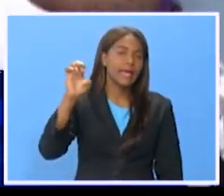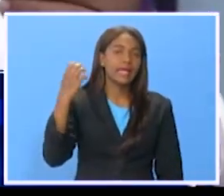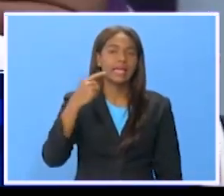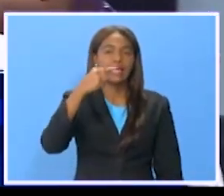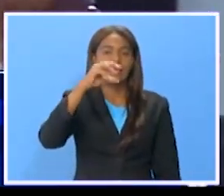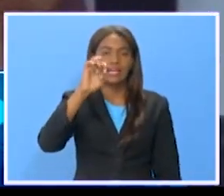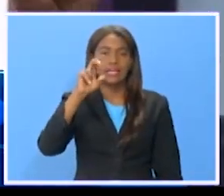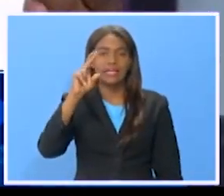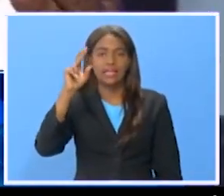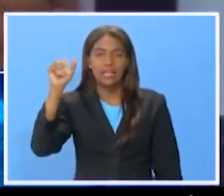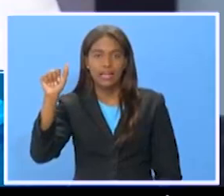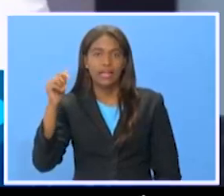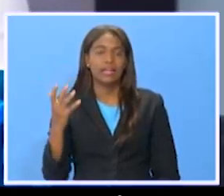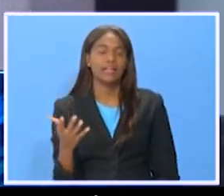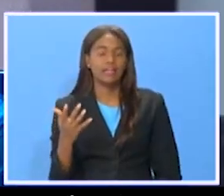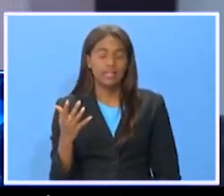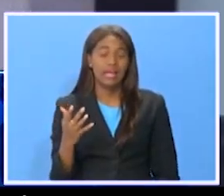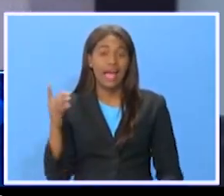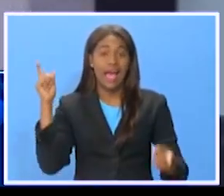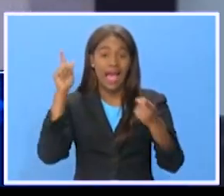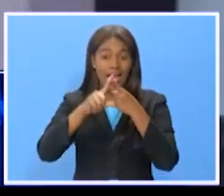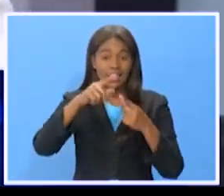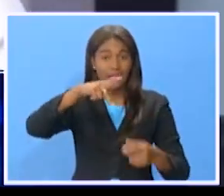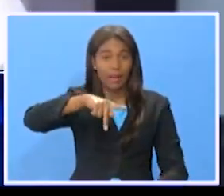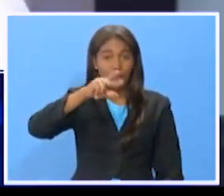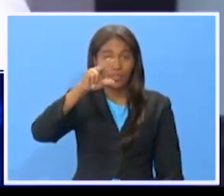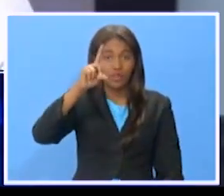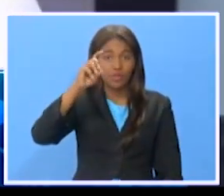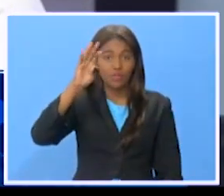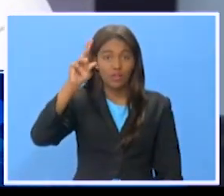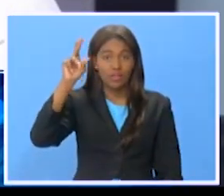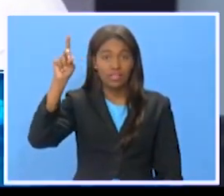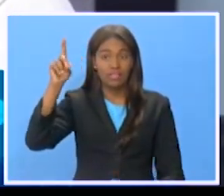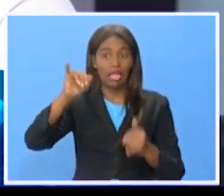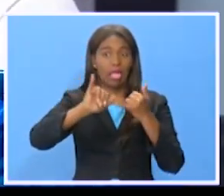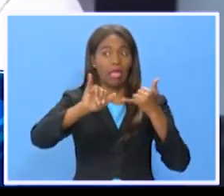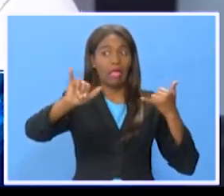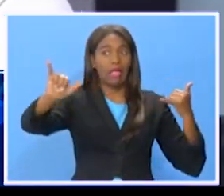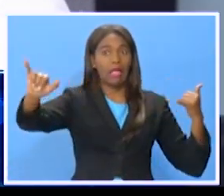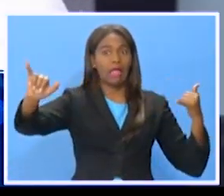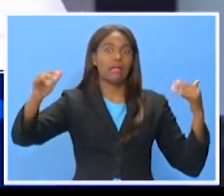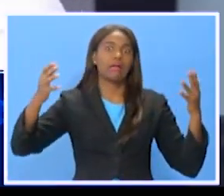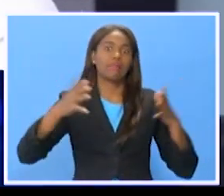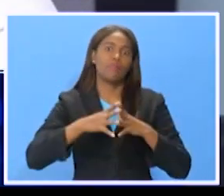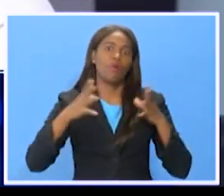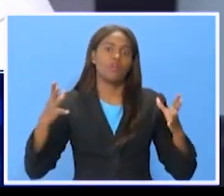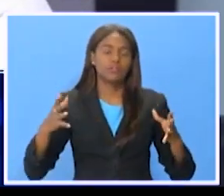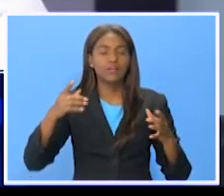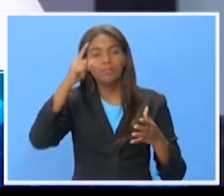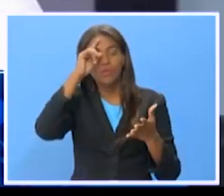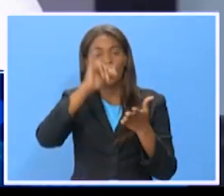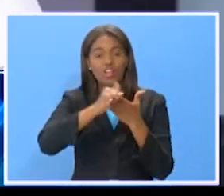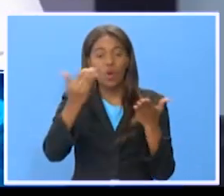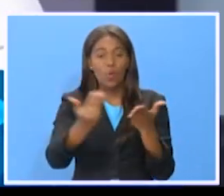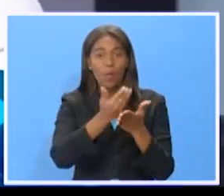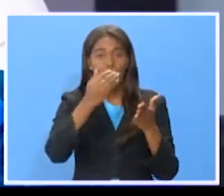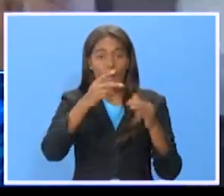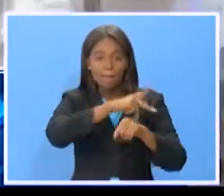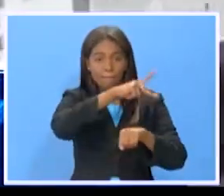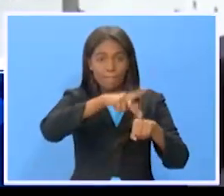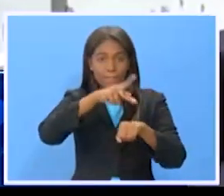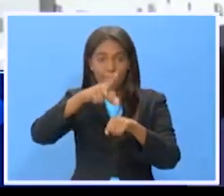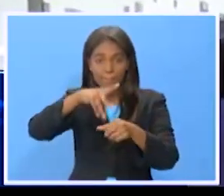Guerra, óyeme, hasta llegar a Pedro Brán, demasiado grande. Por ende, creo que los que van a componer la nueva provincia, entiendo